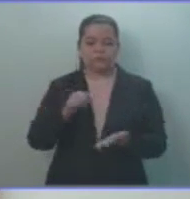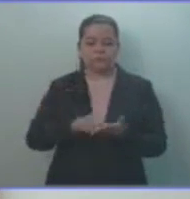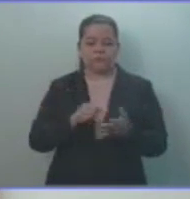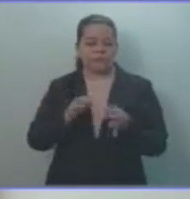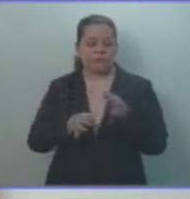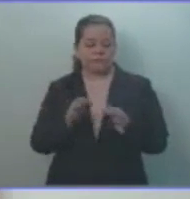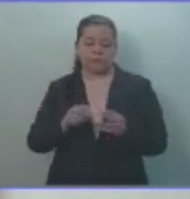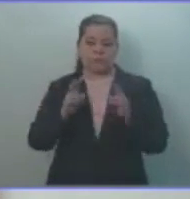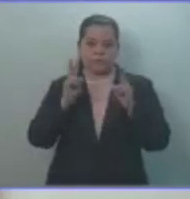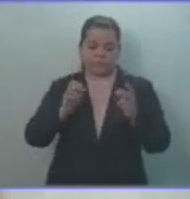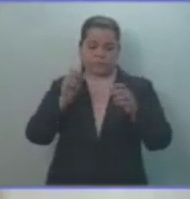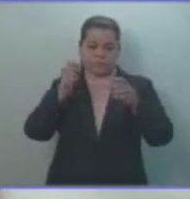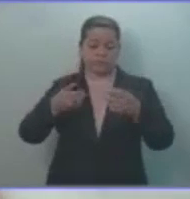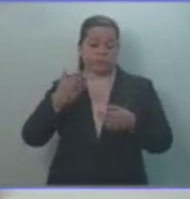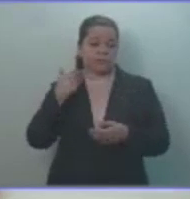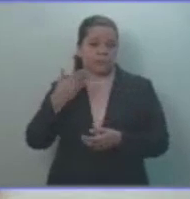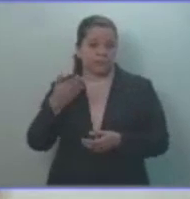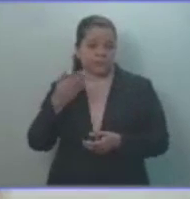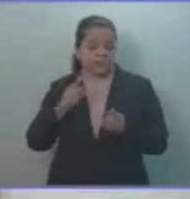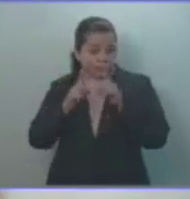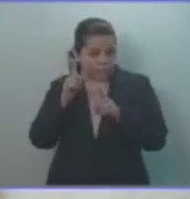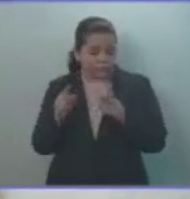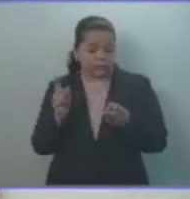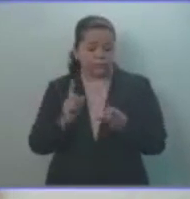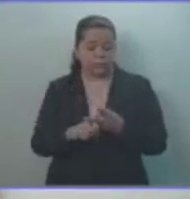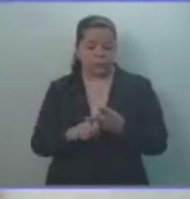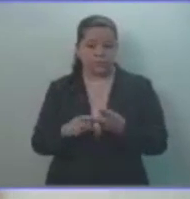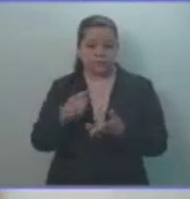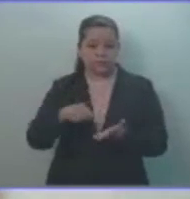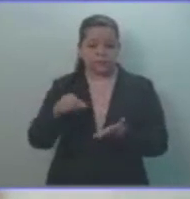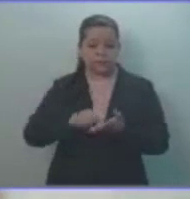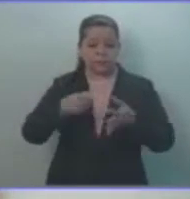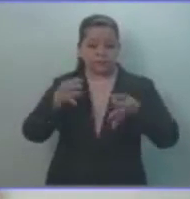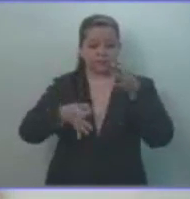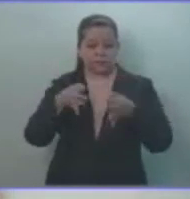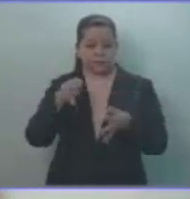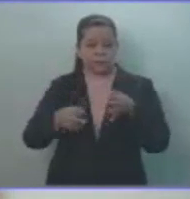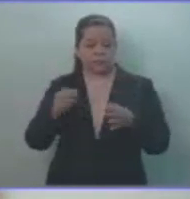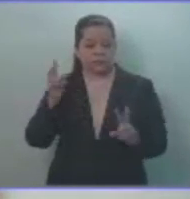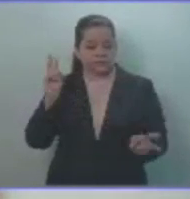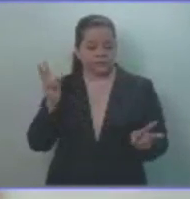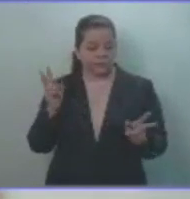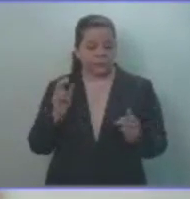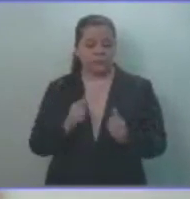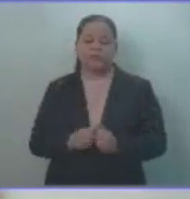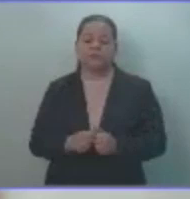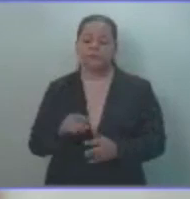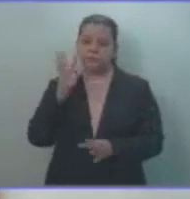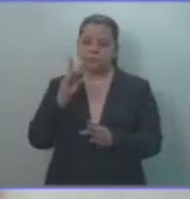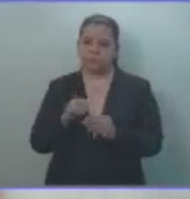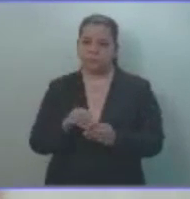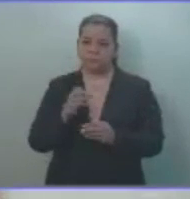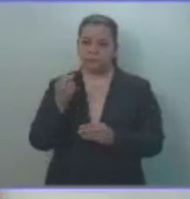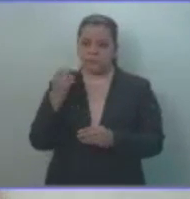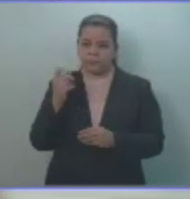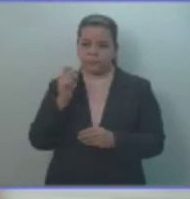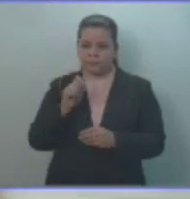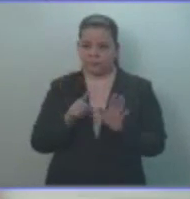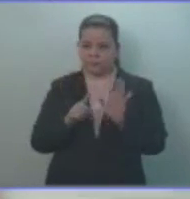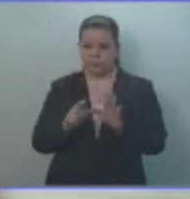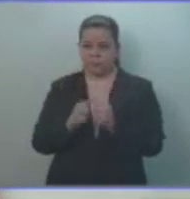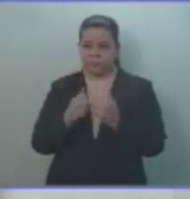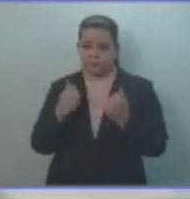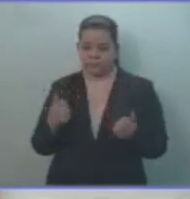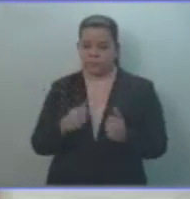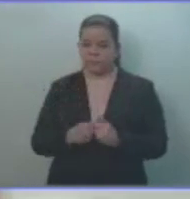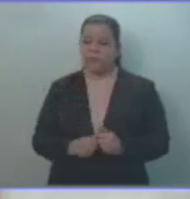Materia Penal en Santana y el Centro Judicial de Derecho Civil y Mercantil en San Salvador por un total de 12.6